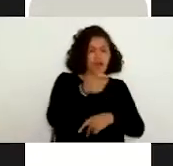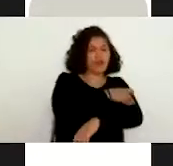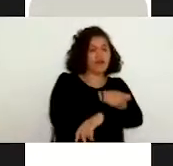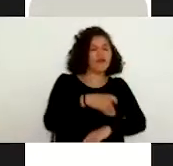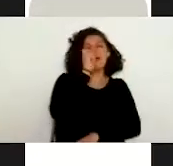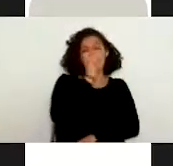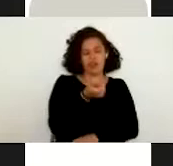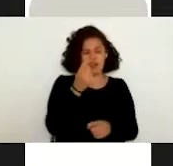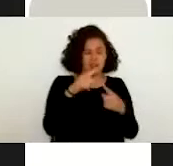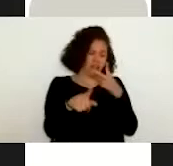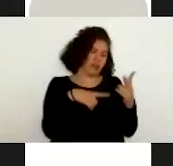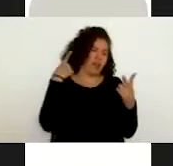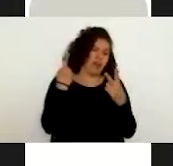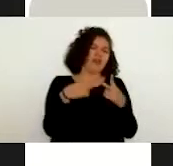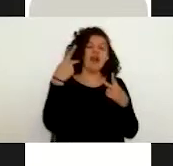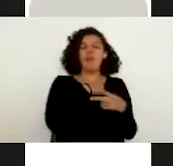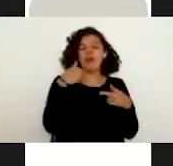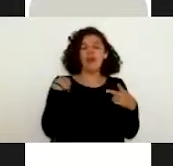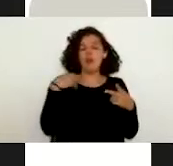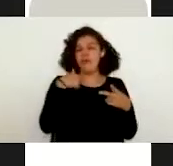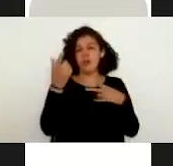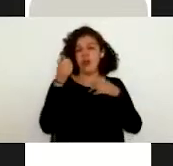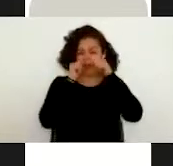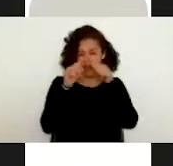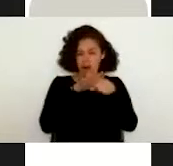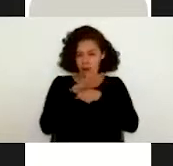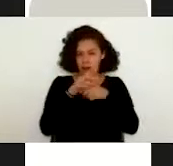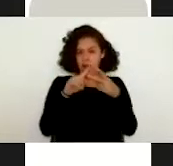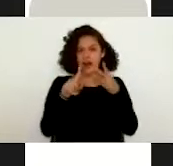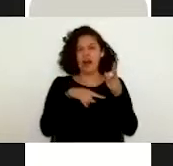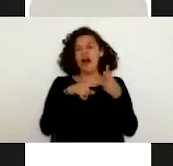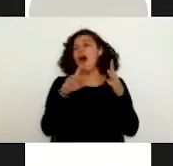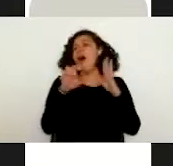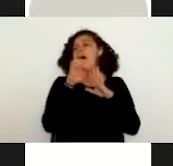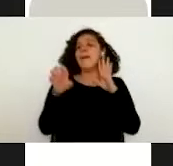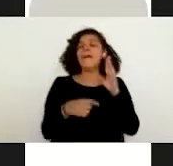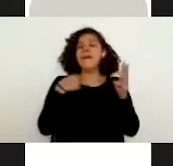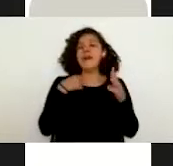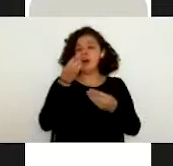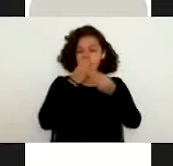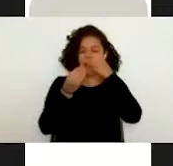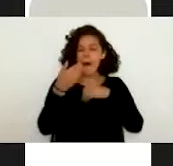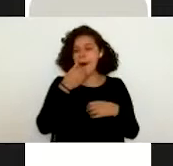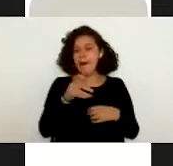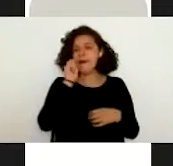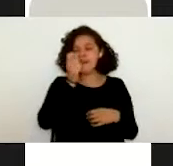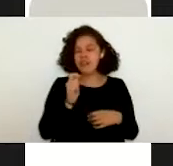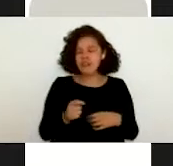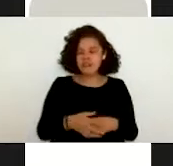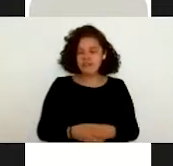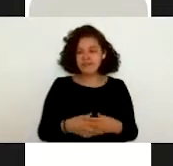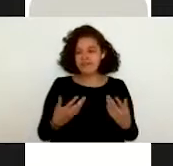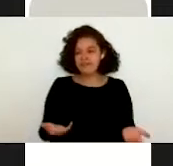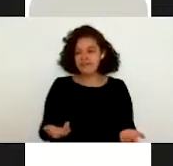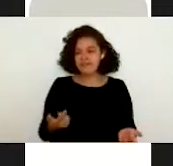familia, cuáles son los miembros que voy a atender, ¿no? Por ejemplo, si voy a hablar de nutrición, qué es la nutrición, cómo